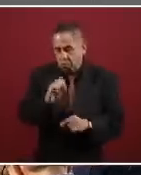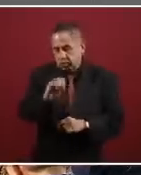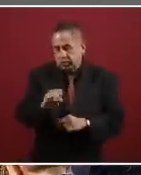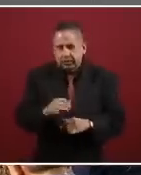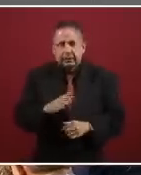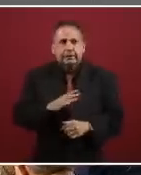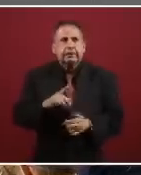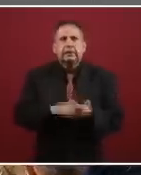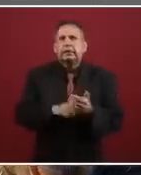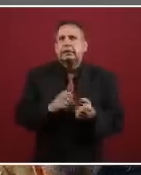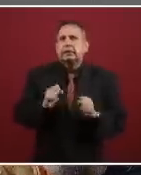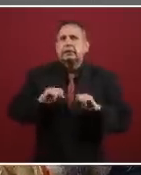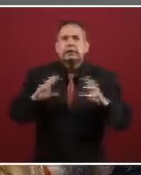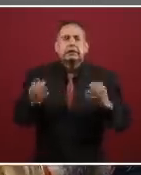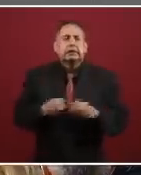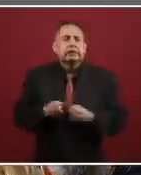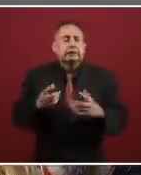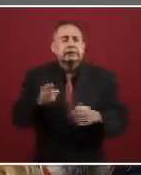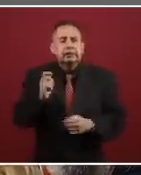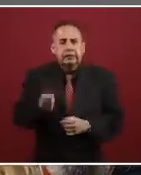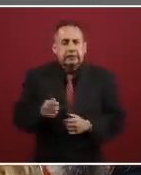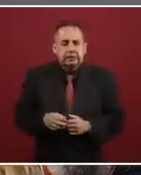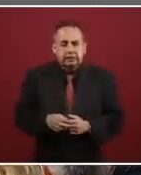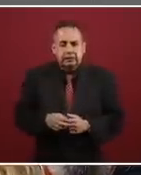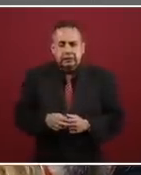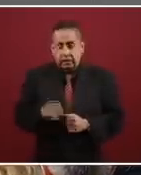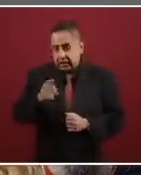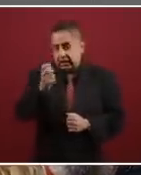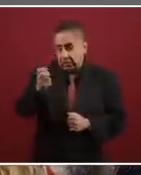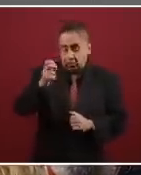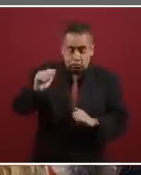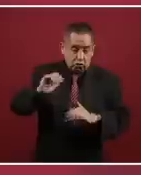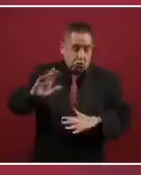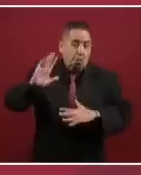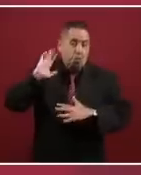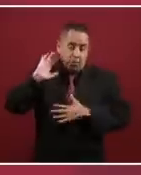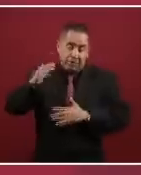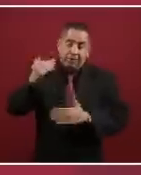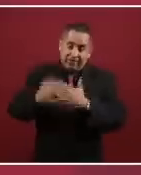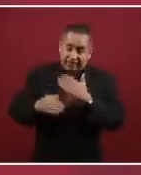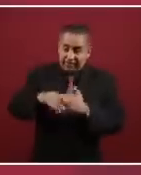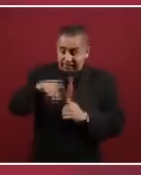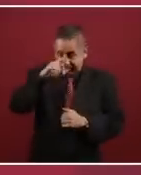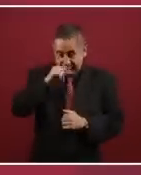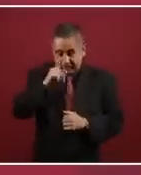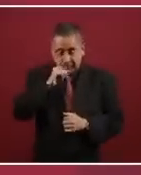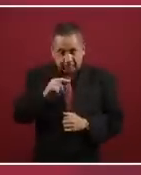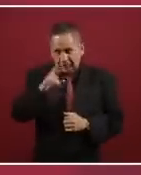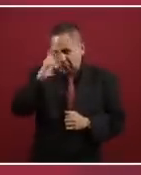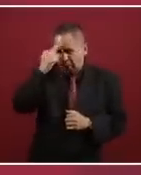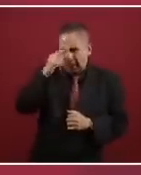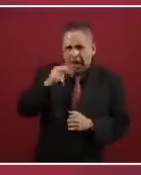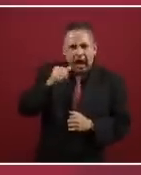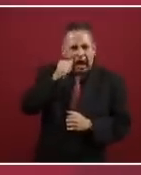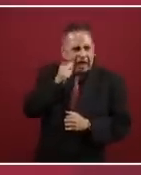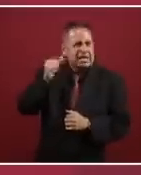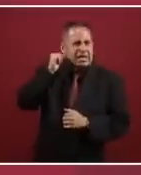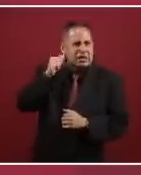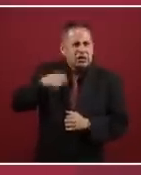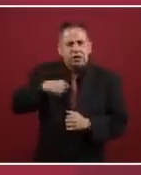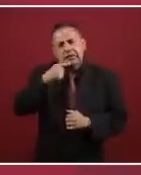Son de los compromisos pendientes. ¿Se acuerdan que ayer